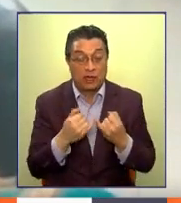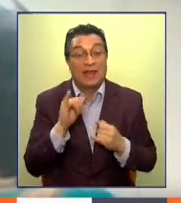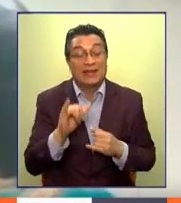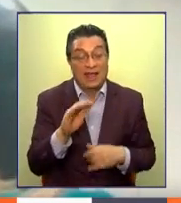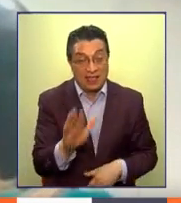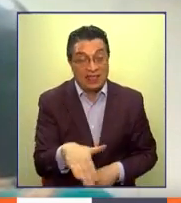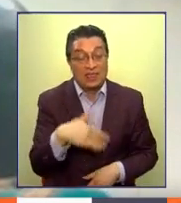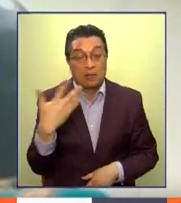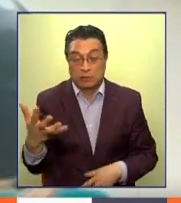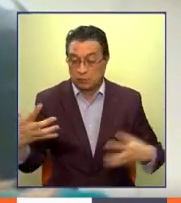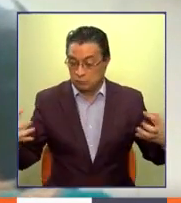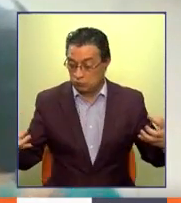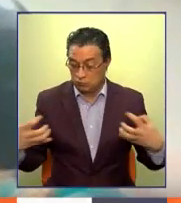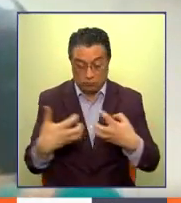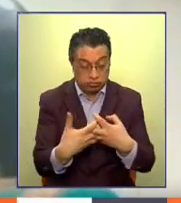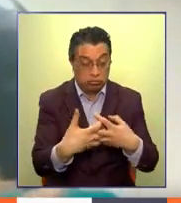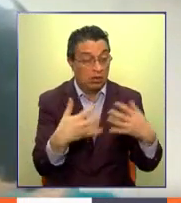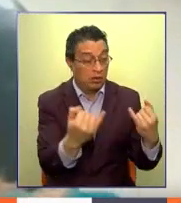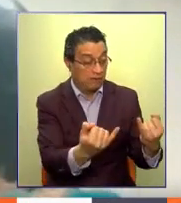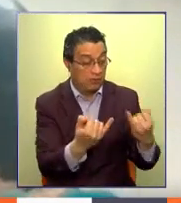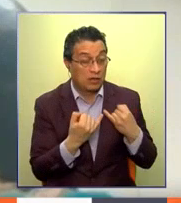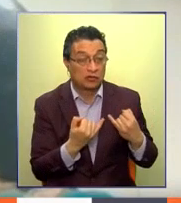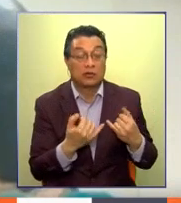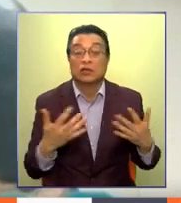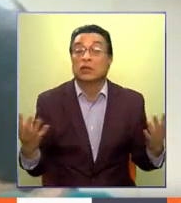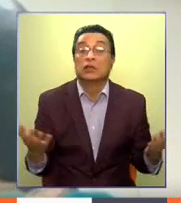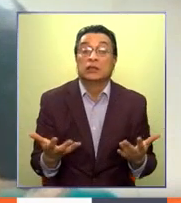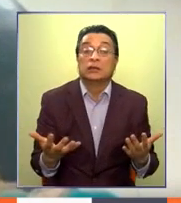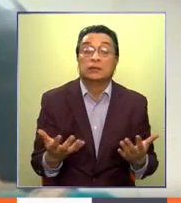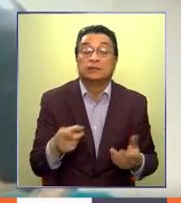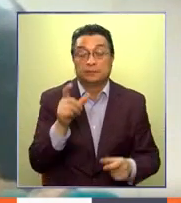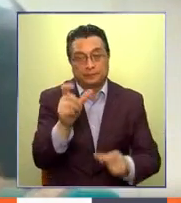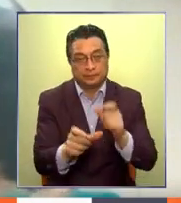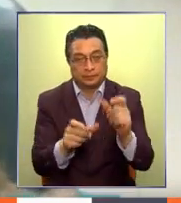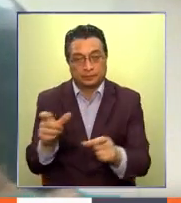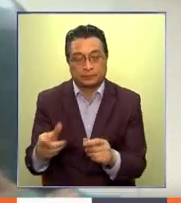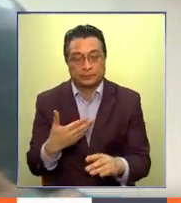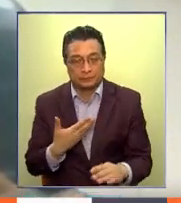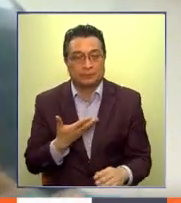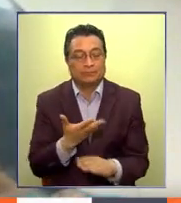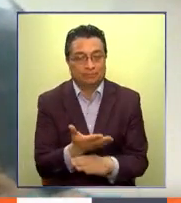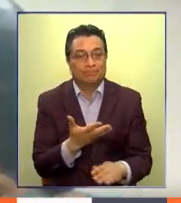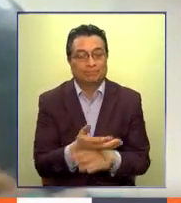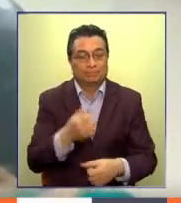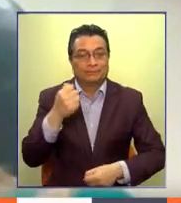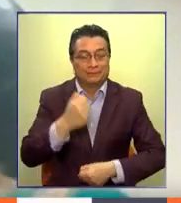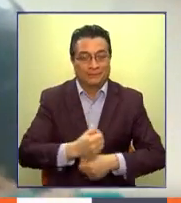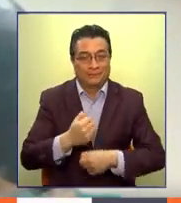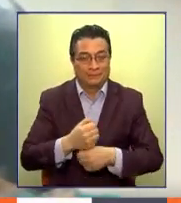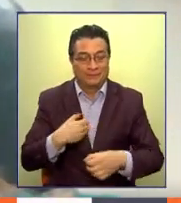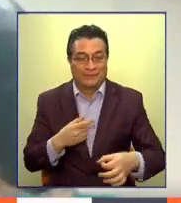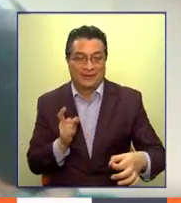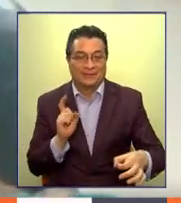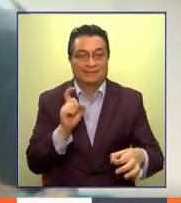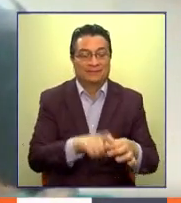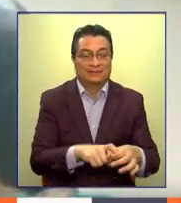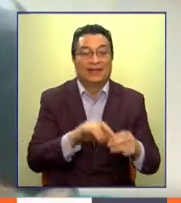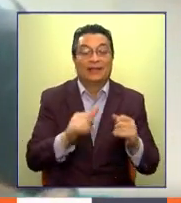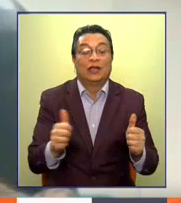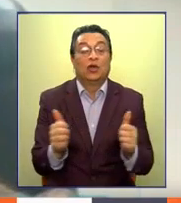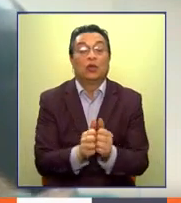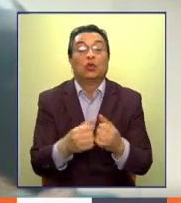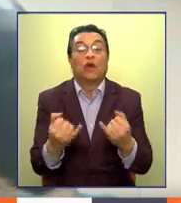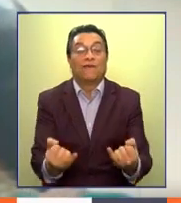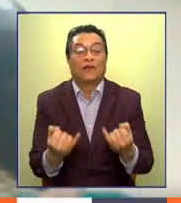hacer cruces de información entre quienes han solicitado como trabajador dependiente con la información que vamos